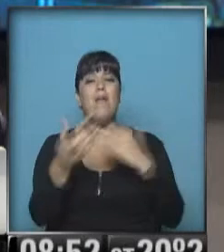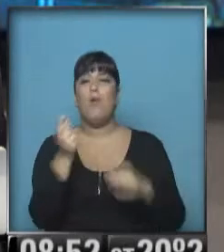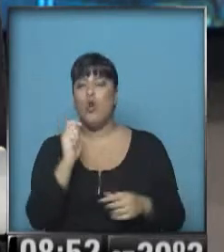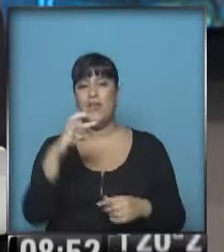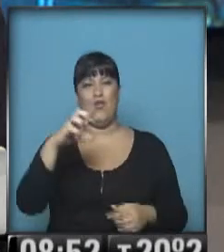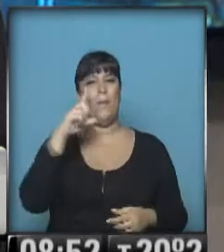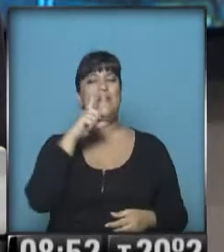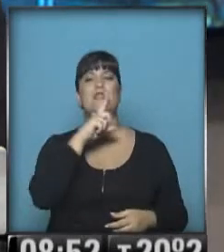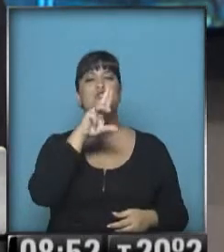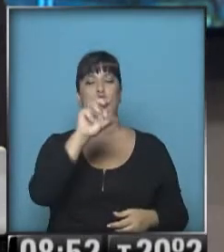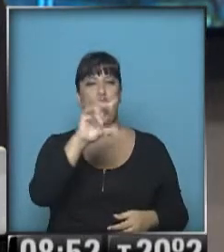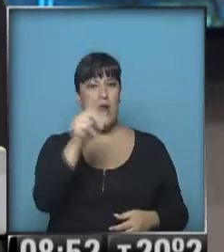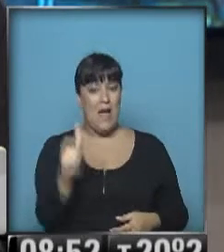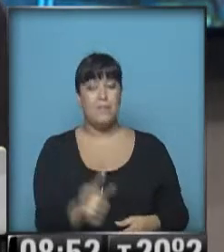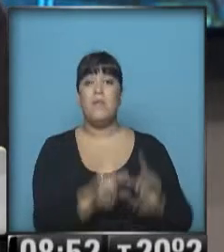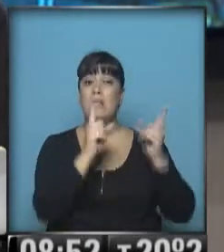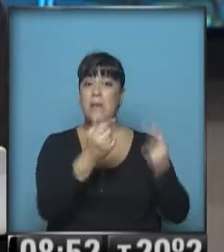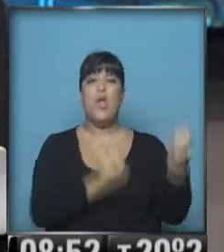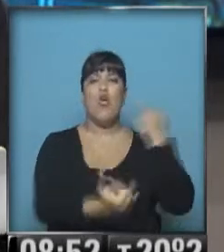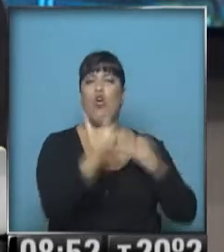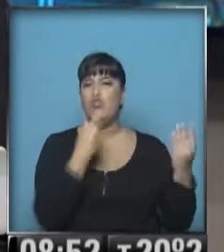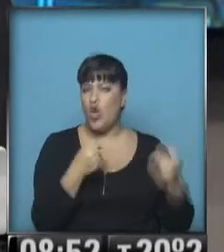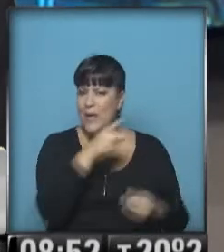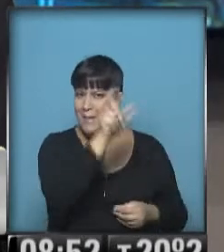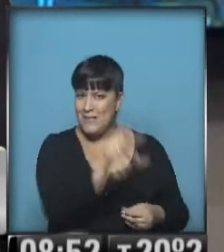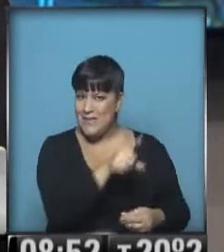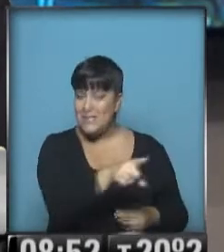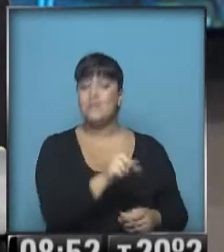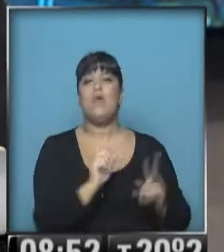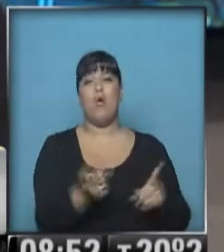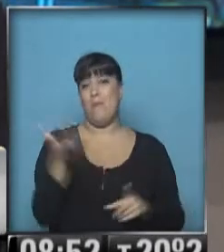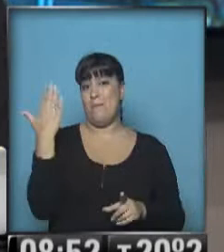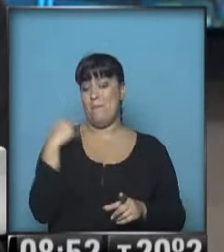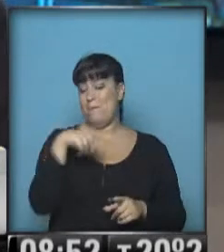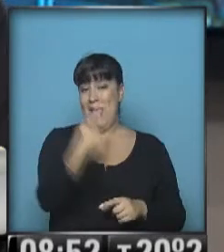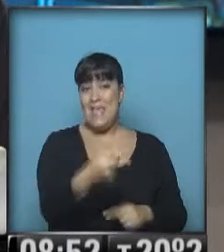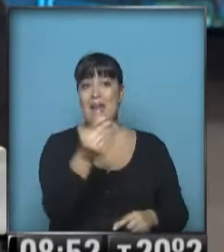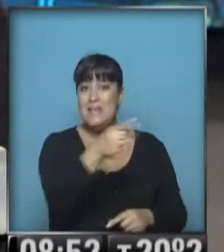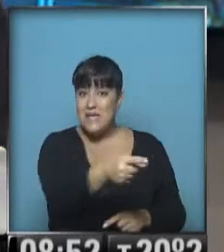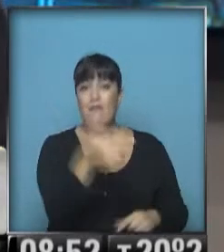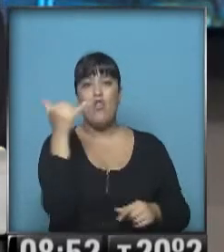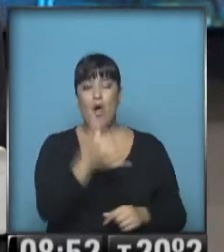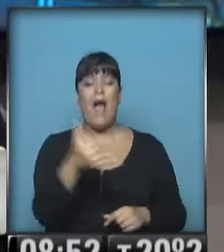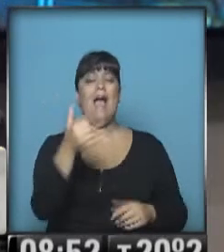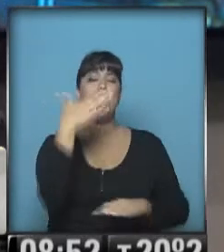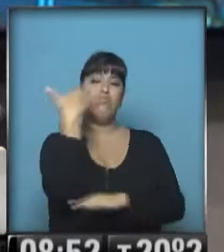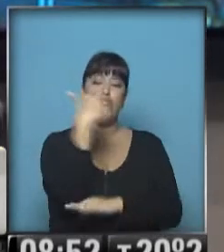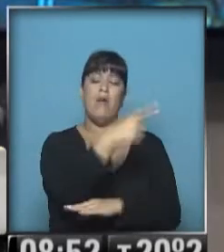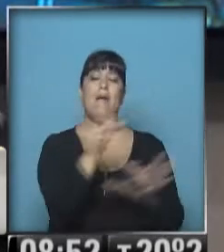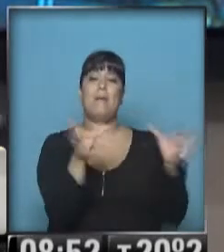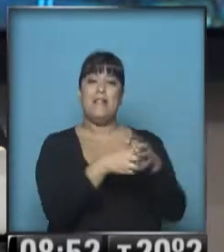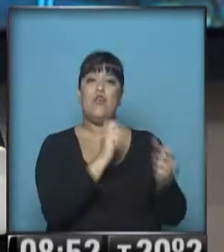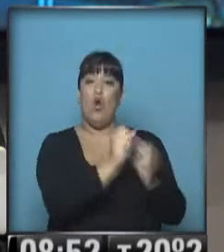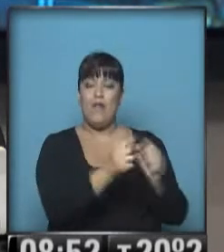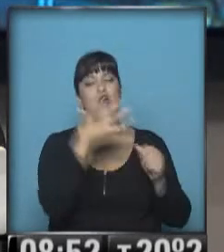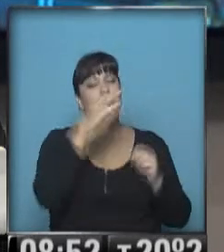pitrola que además que los que nos señaló petro la mañana sábado hay un congreso del partido obrero y seguramente este tema va a estar también